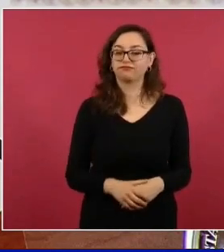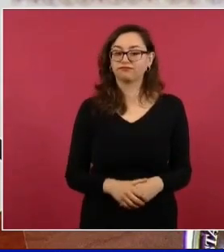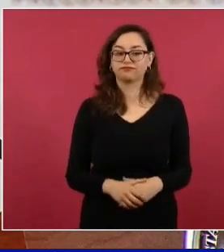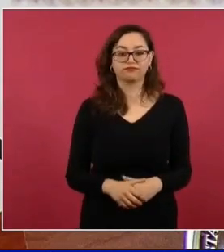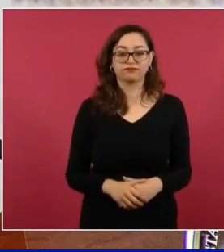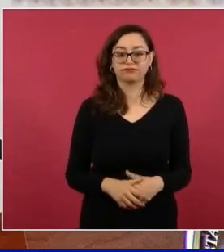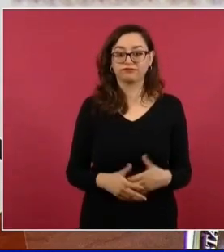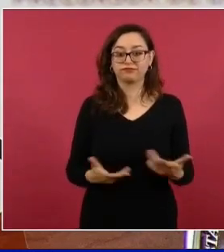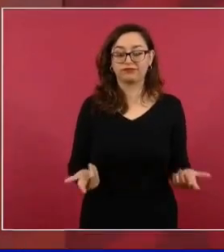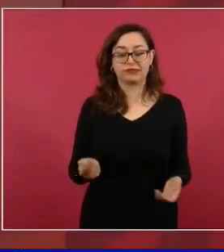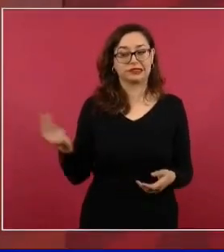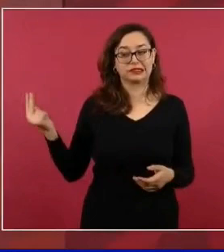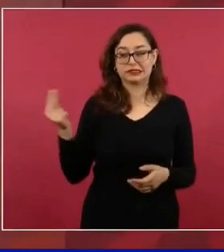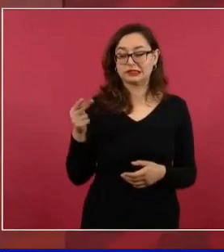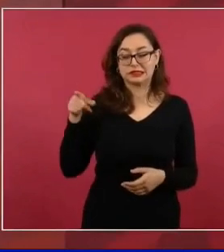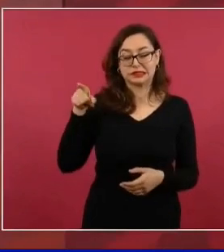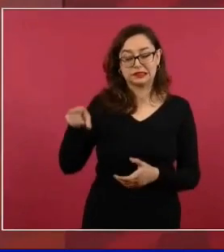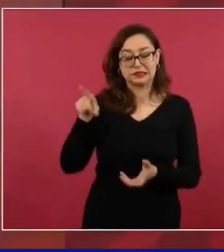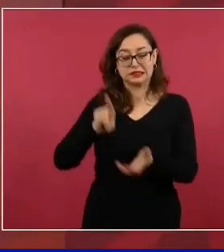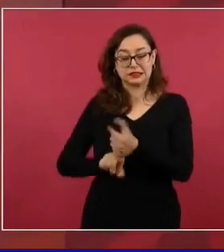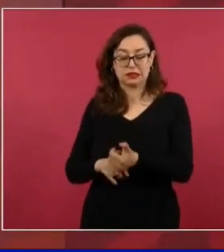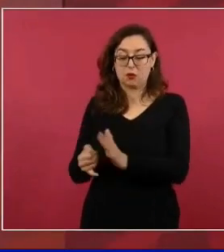sí es ir al fondo,